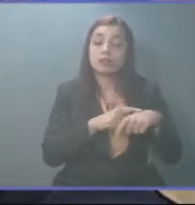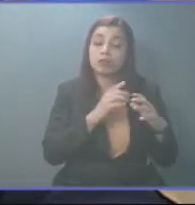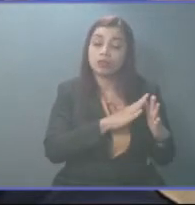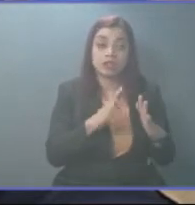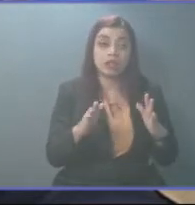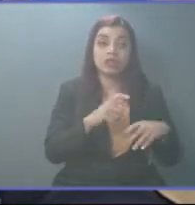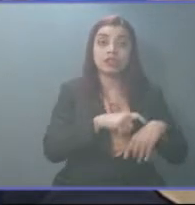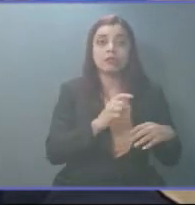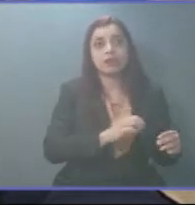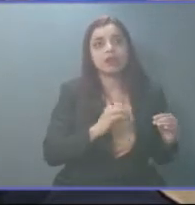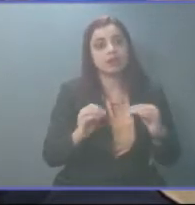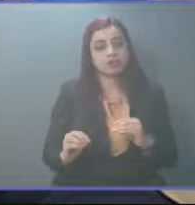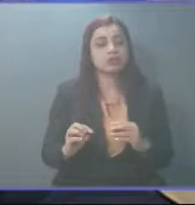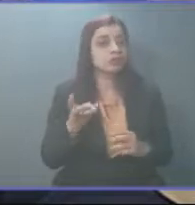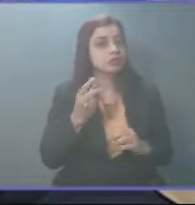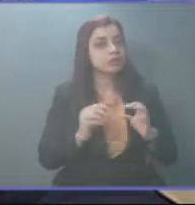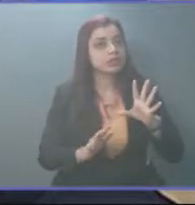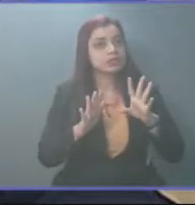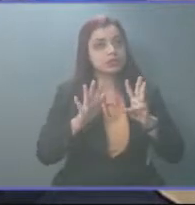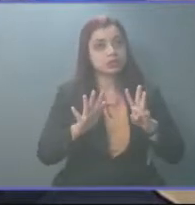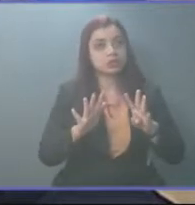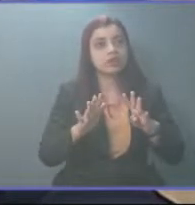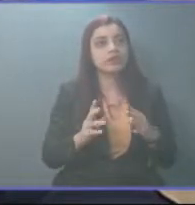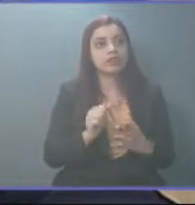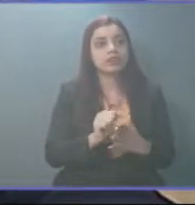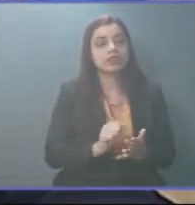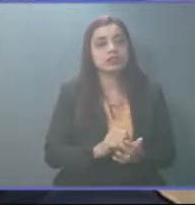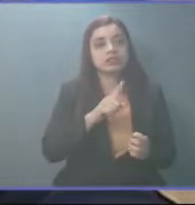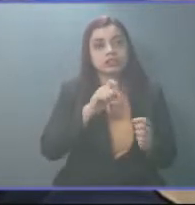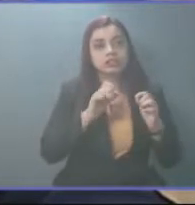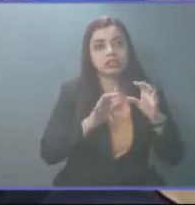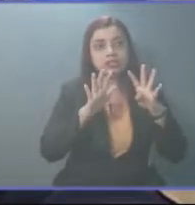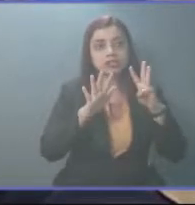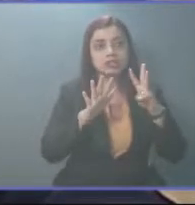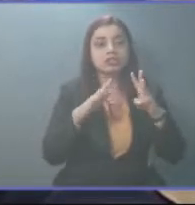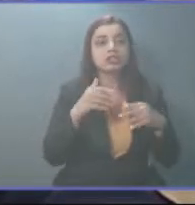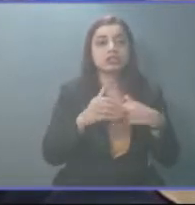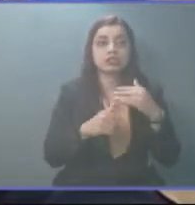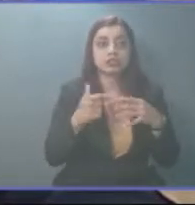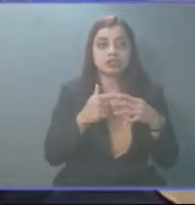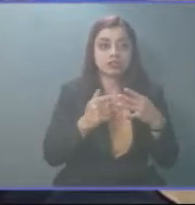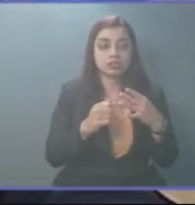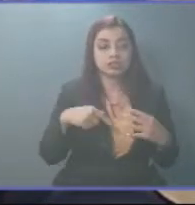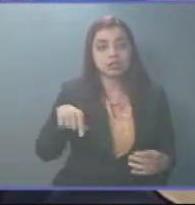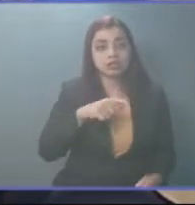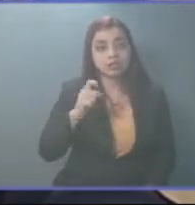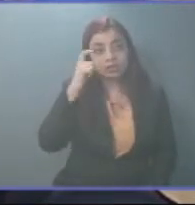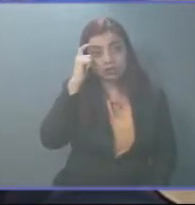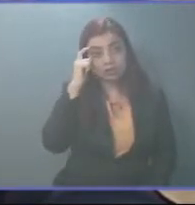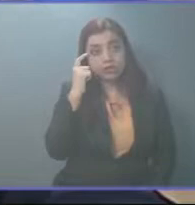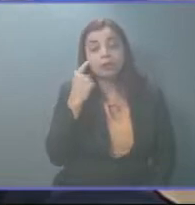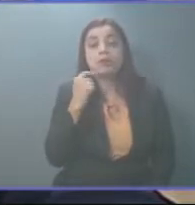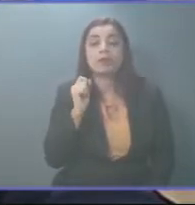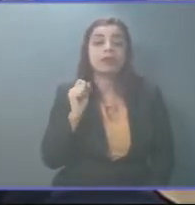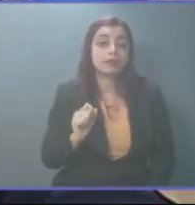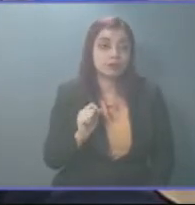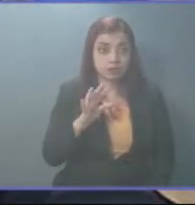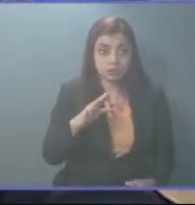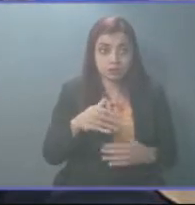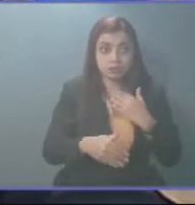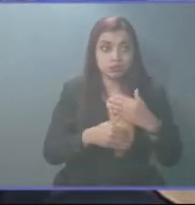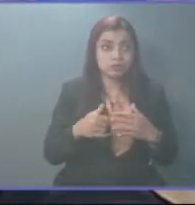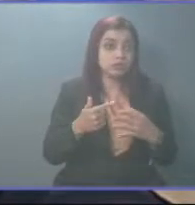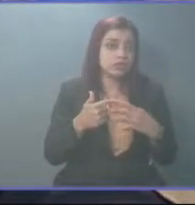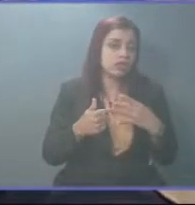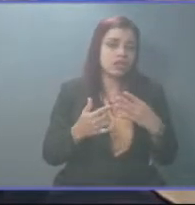plena ejecución. 19. Artículo 118 relativo a recursos de reconsideración, en el sentido de adecuar su contenido a la